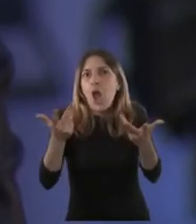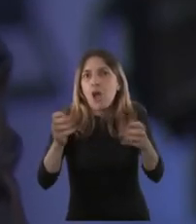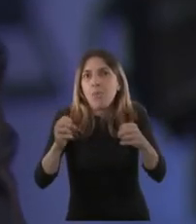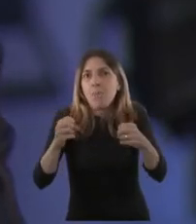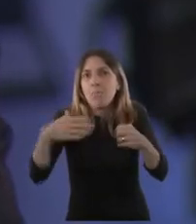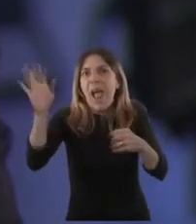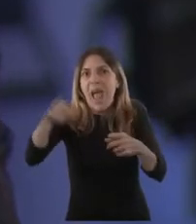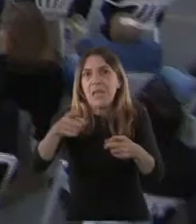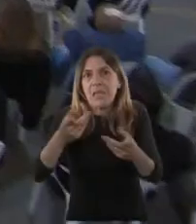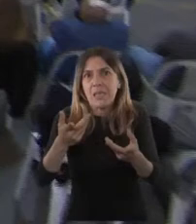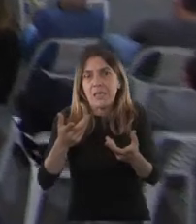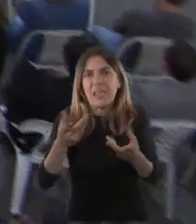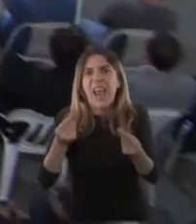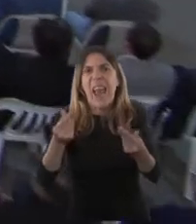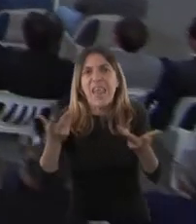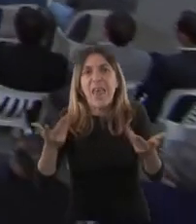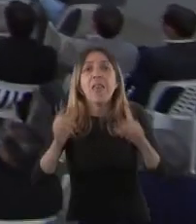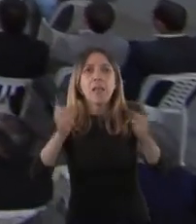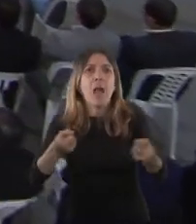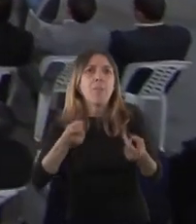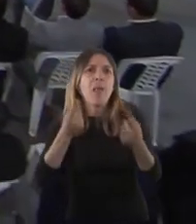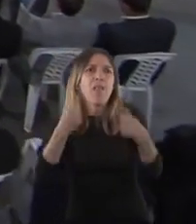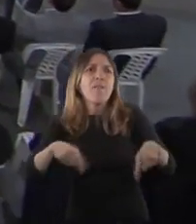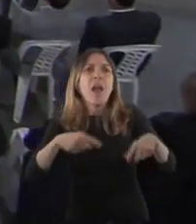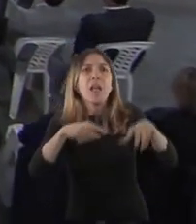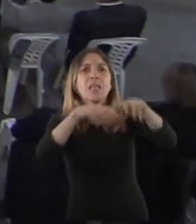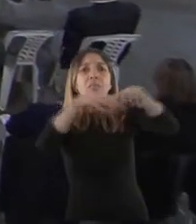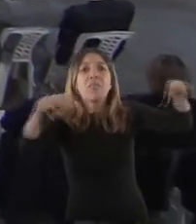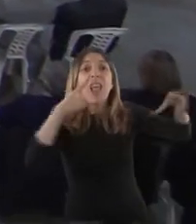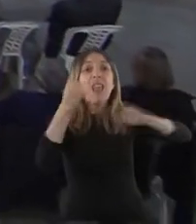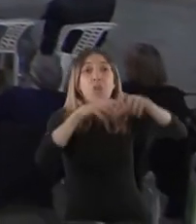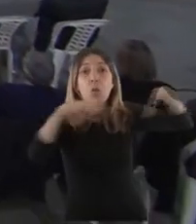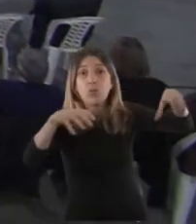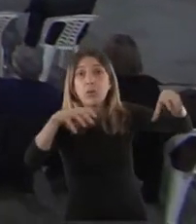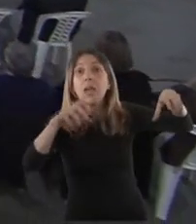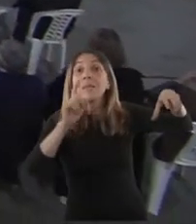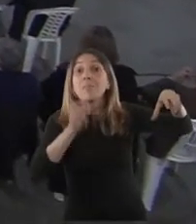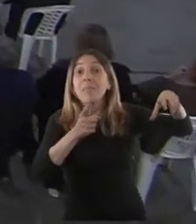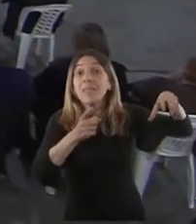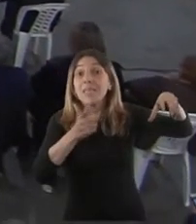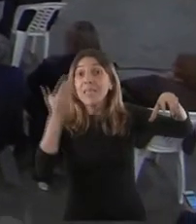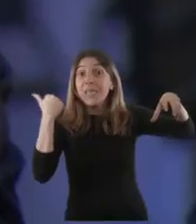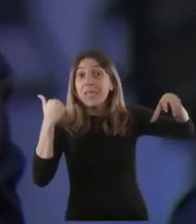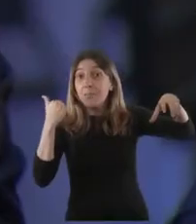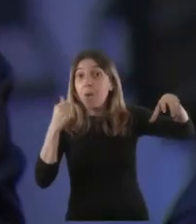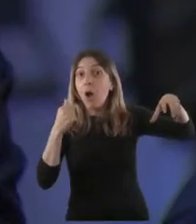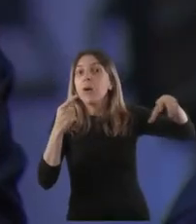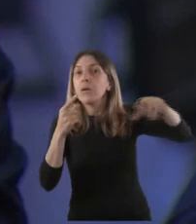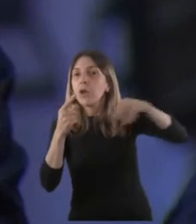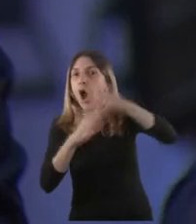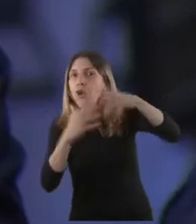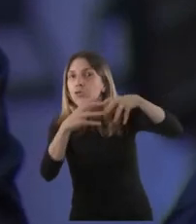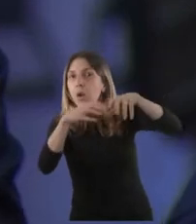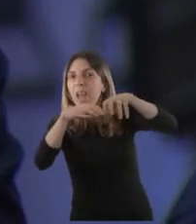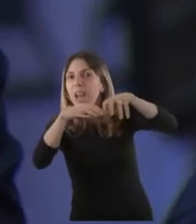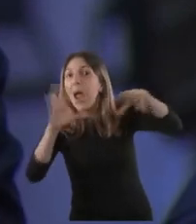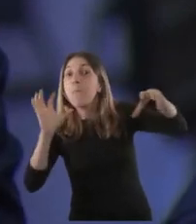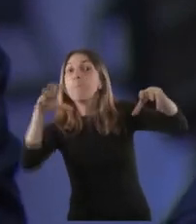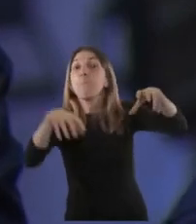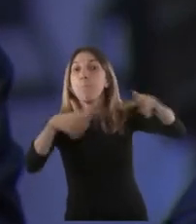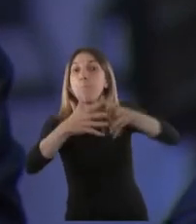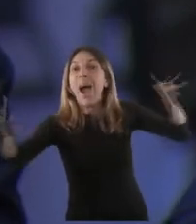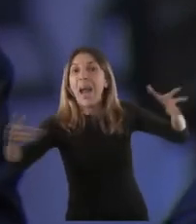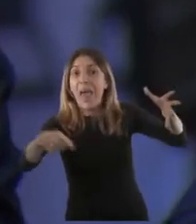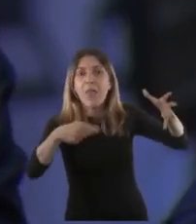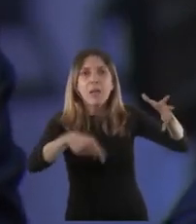actividades de los distintas ampliaciones de parques. Son los mismos parques donde se trabaja en la formación de los